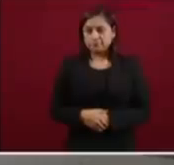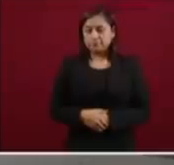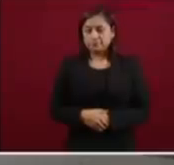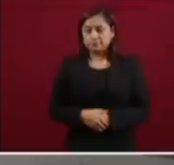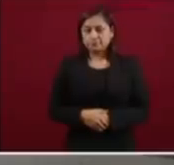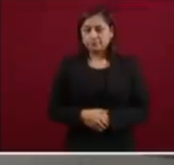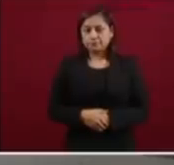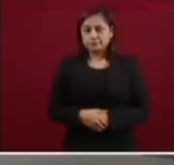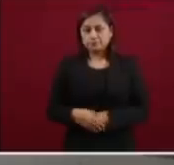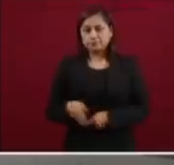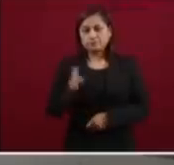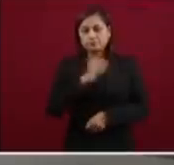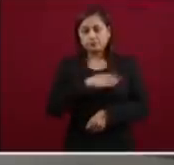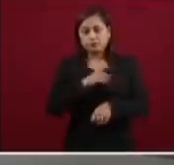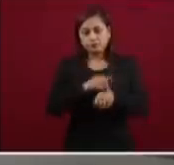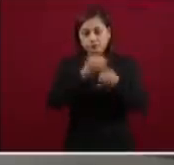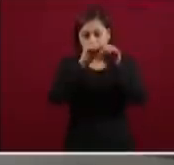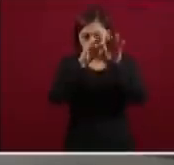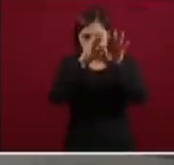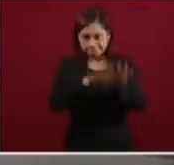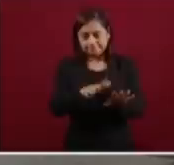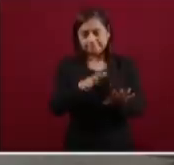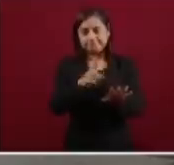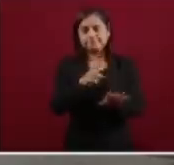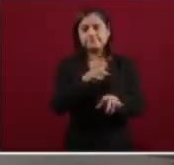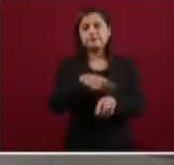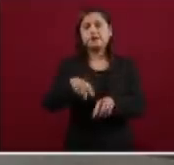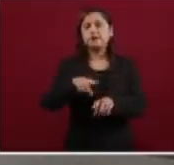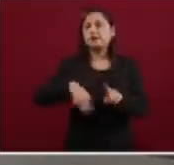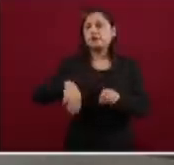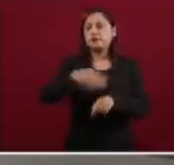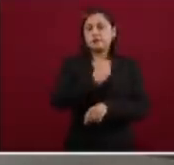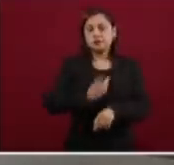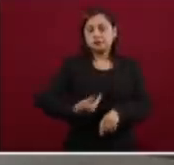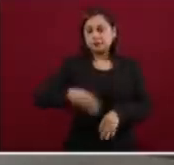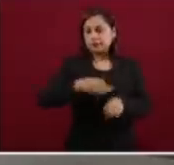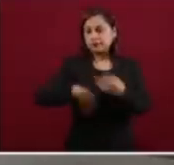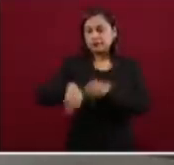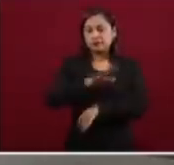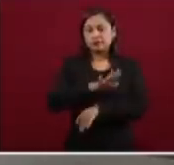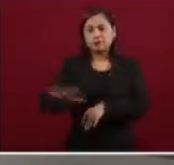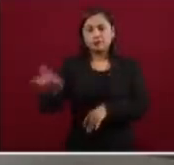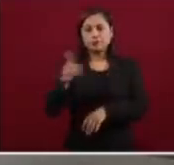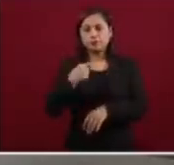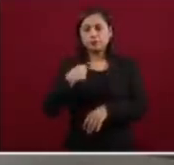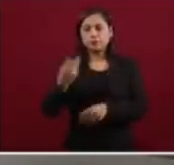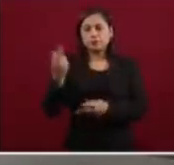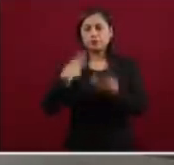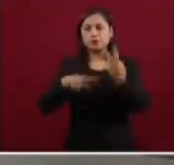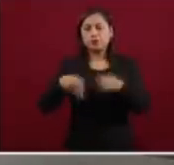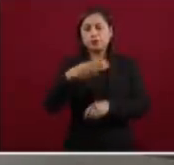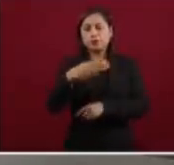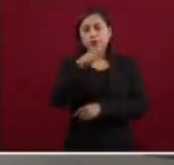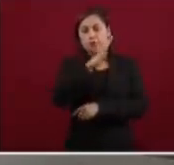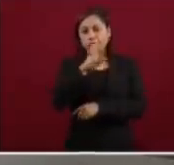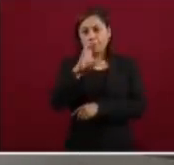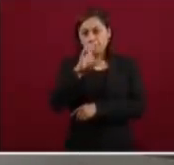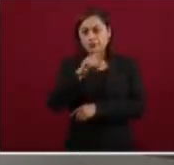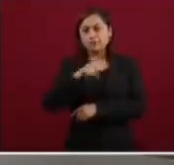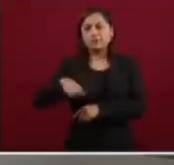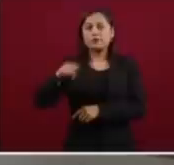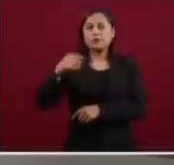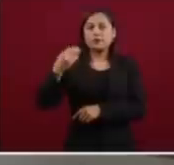muy buenos santos y bendecidos días presidente de todos los aquí presentes gracias desde mexicalli baja california edgar ponce canal